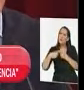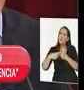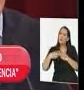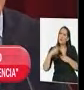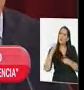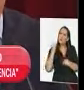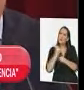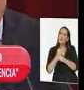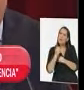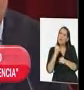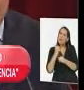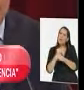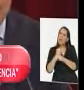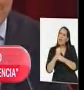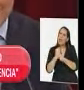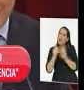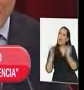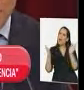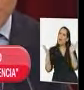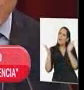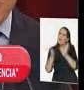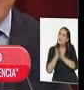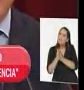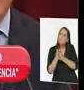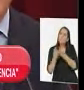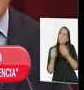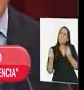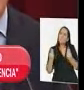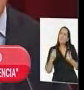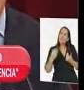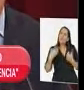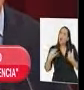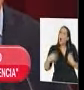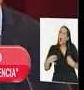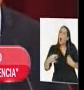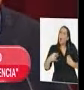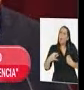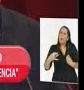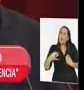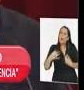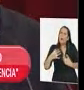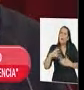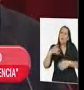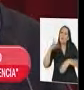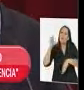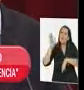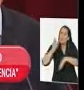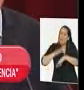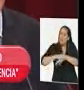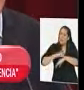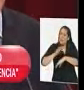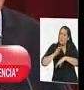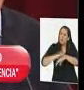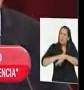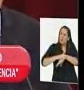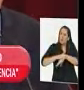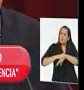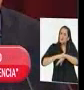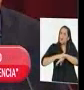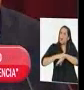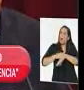para tratar de demostrar una vinculación con la gente. Pero cada vez que alguno de los funcionarios habla, uno ve la